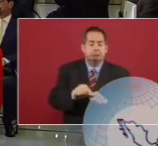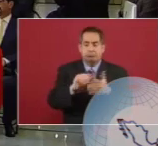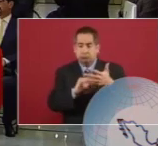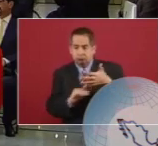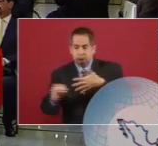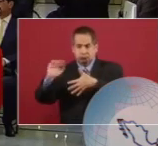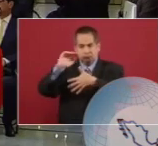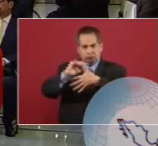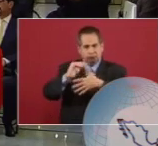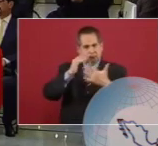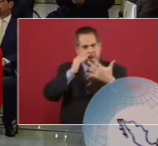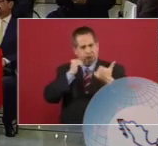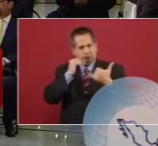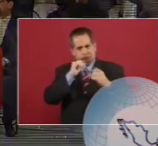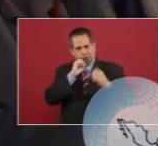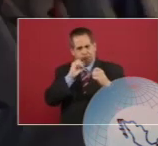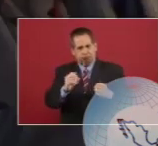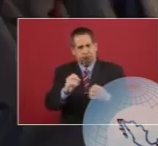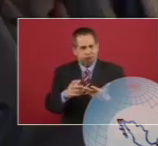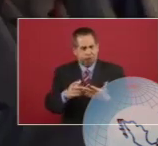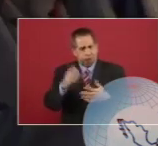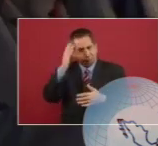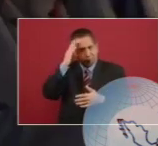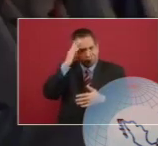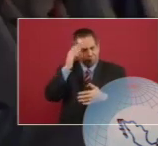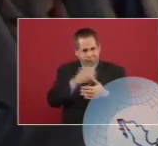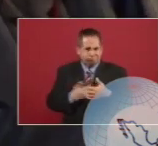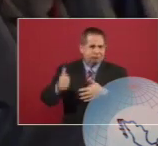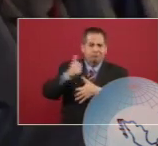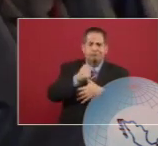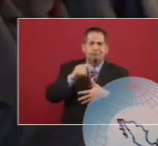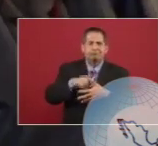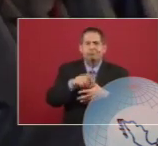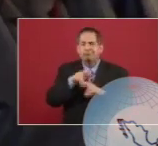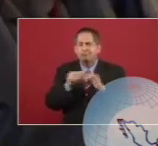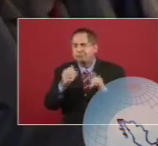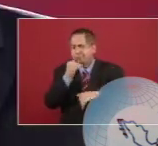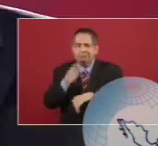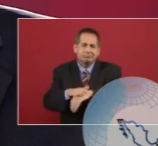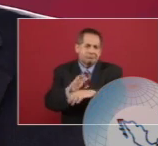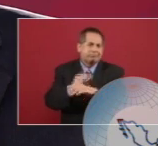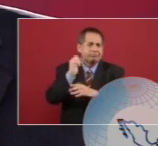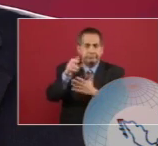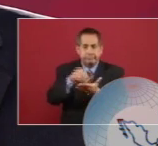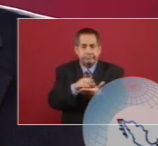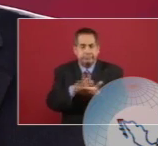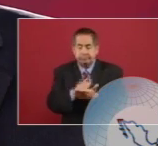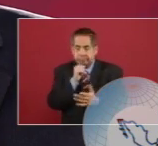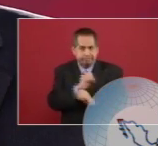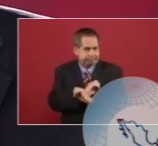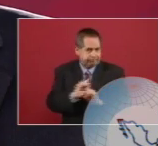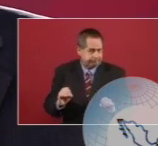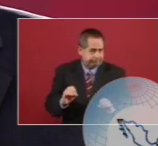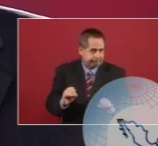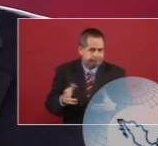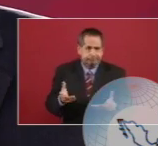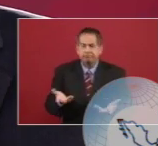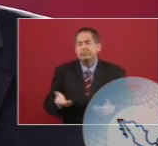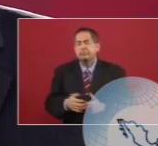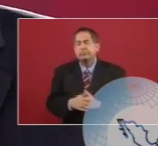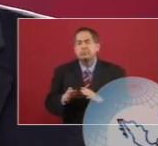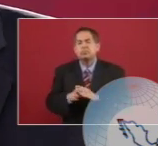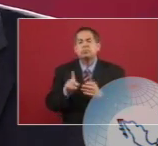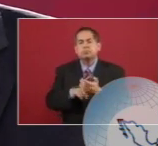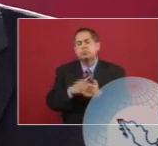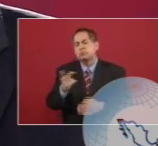tan grande, y sin embargo a los funcionarios de mayor nivel ni siquiera se les ha citado para este tema. ¿Y cómo ve